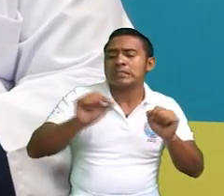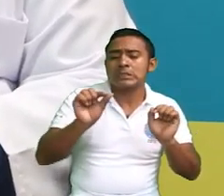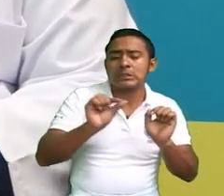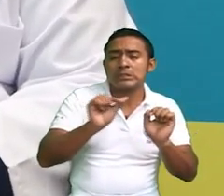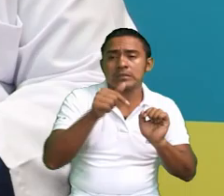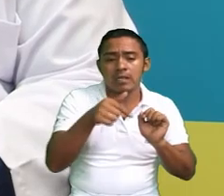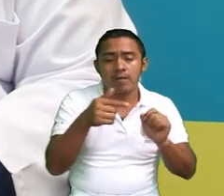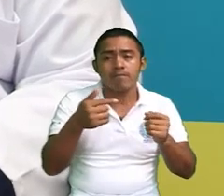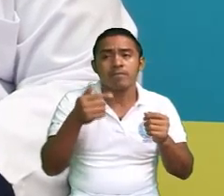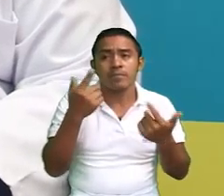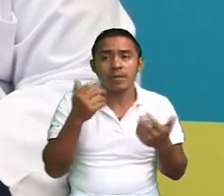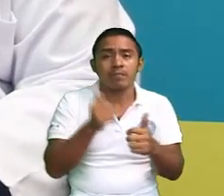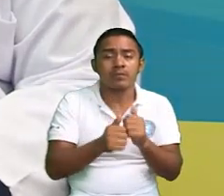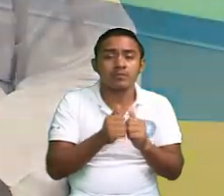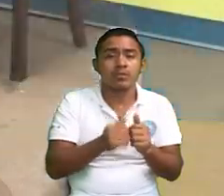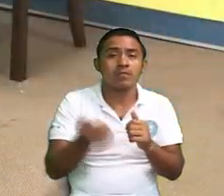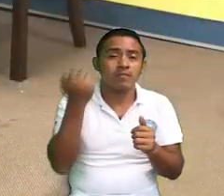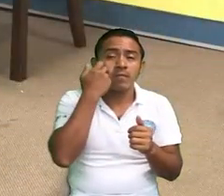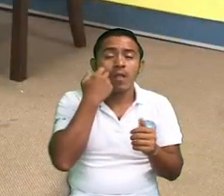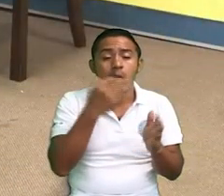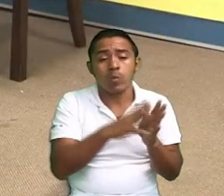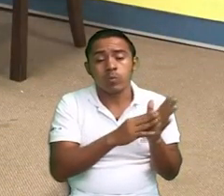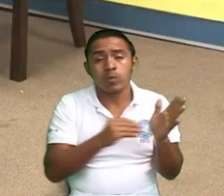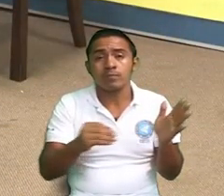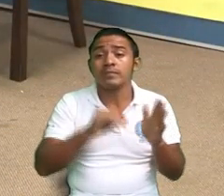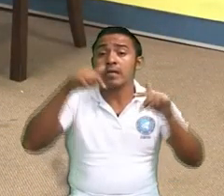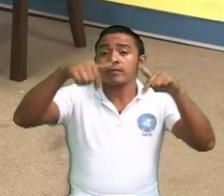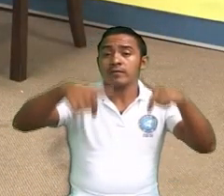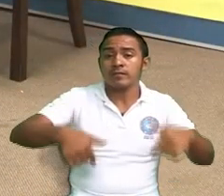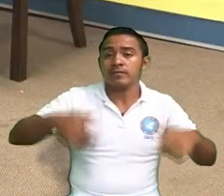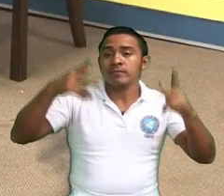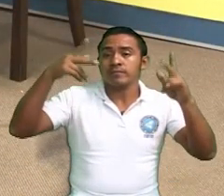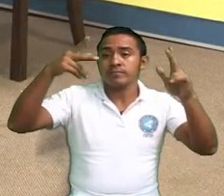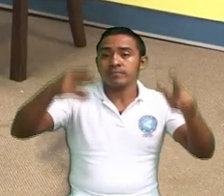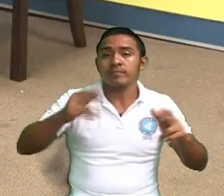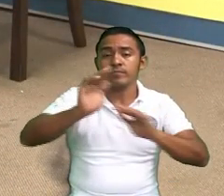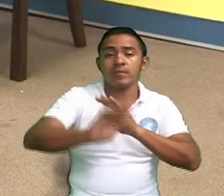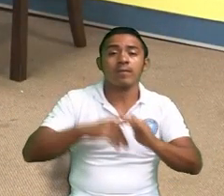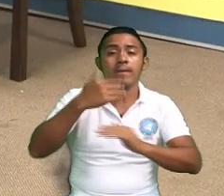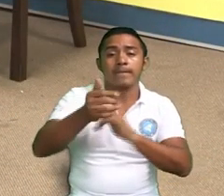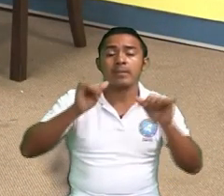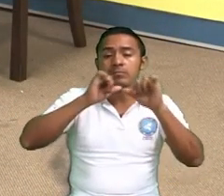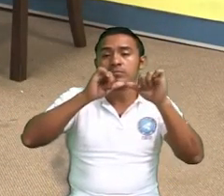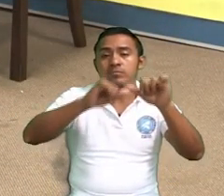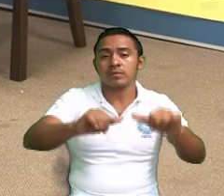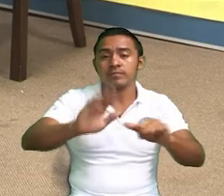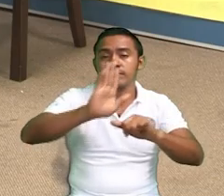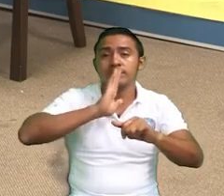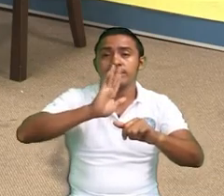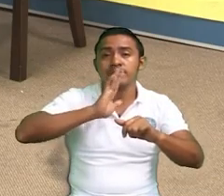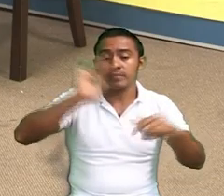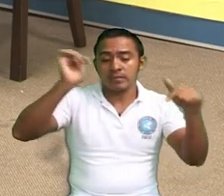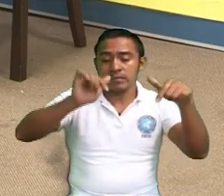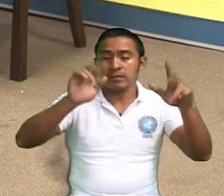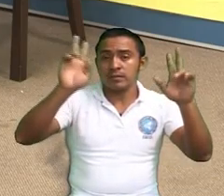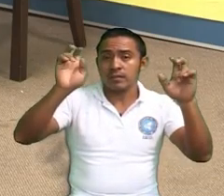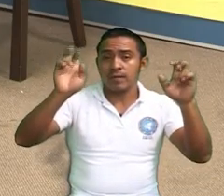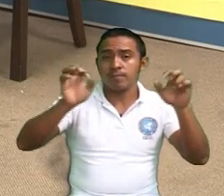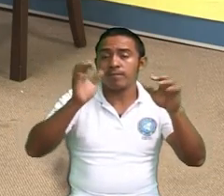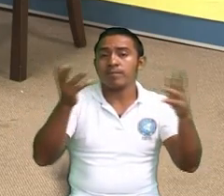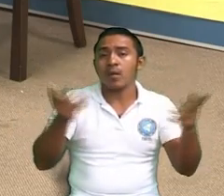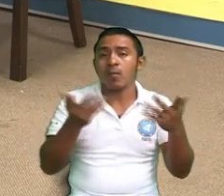consumen. Ahí son las intoxicaciones. Ok, doctora, nos vamos a una pausa. Cuando regresemos vamos a seguir conversando sobre este tema. También